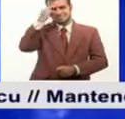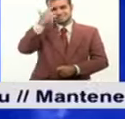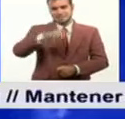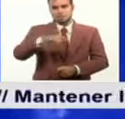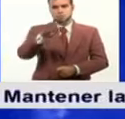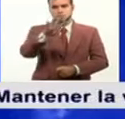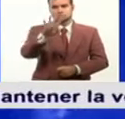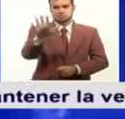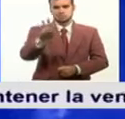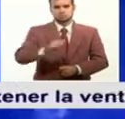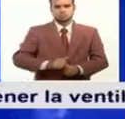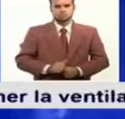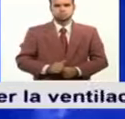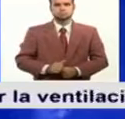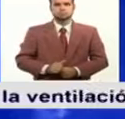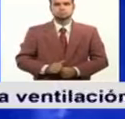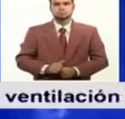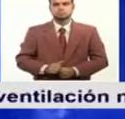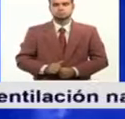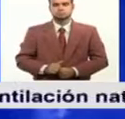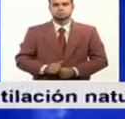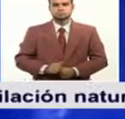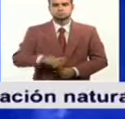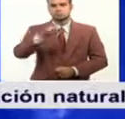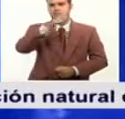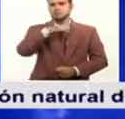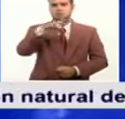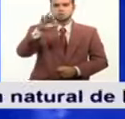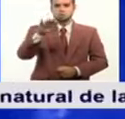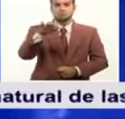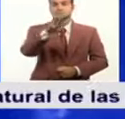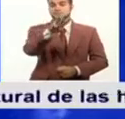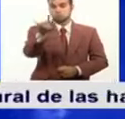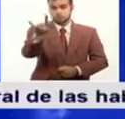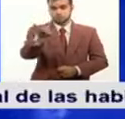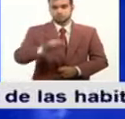Lisa 45, El Cerro 39,